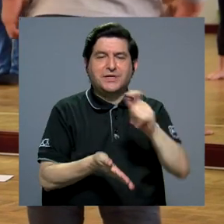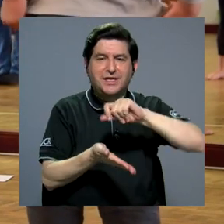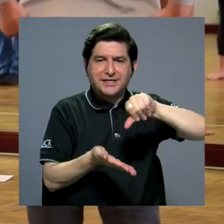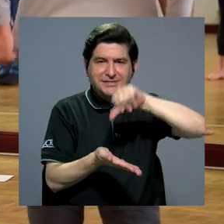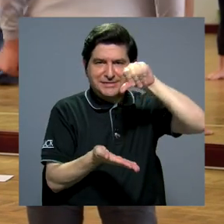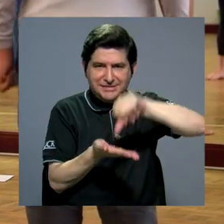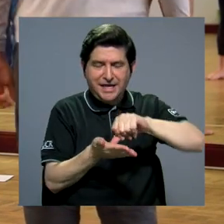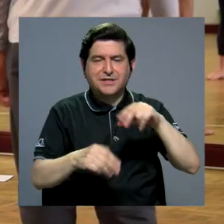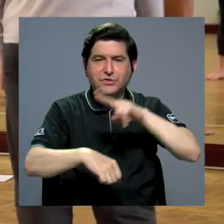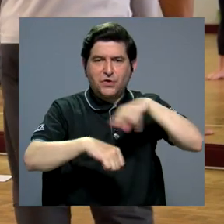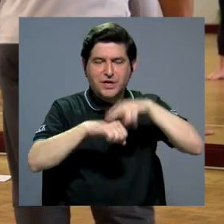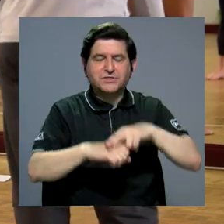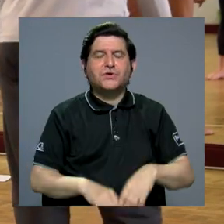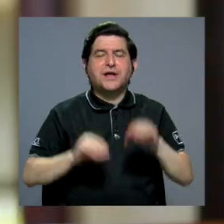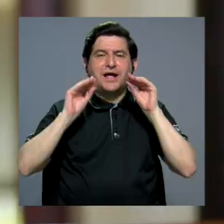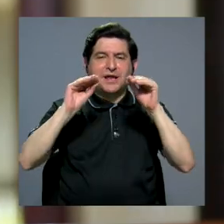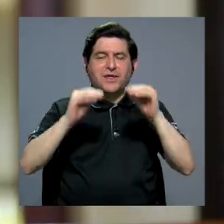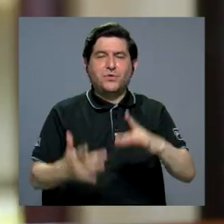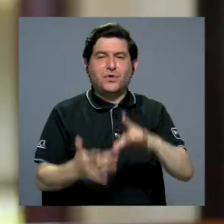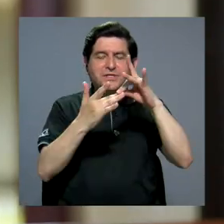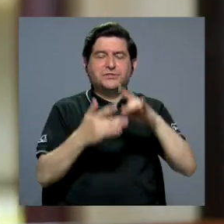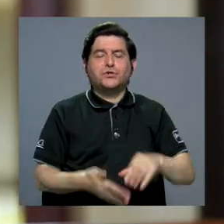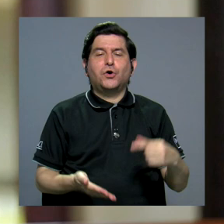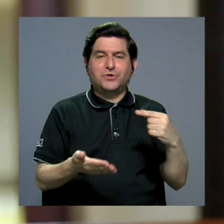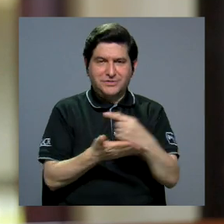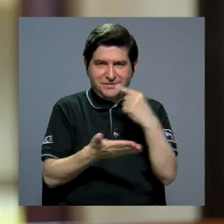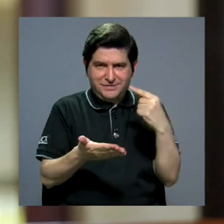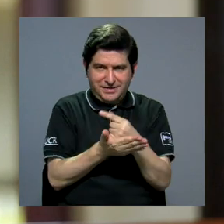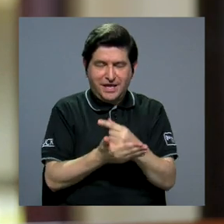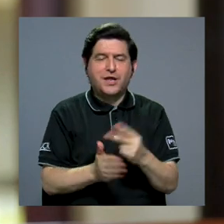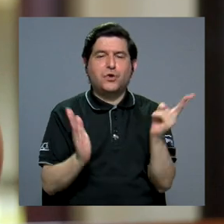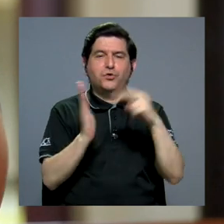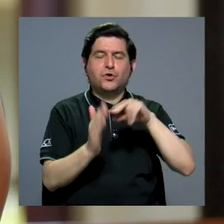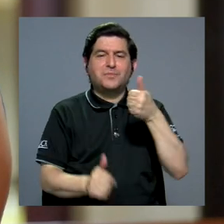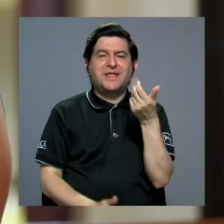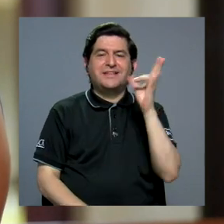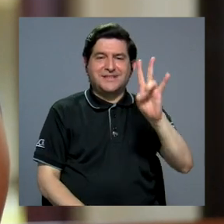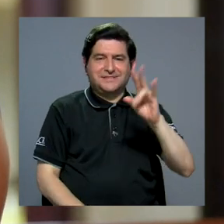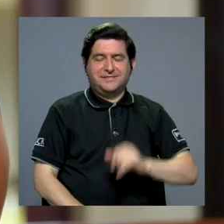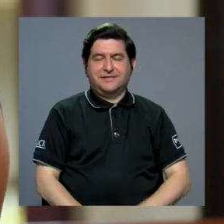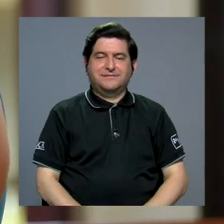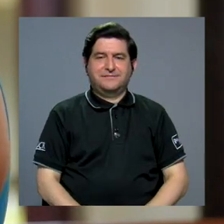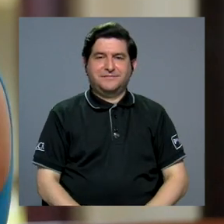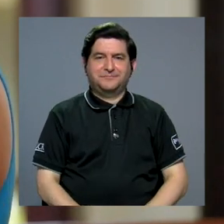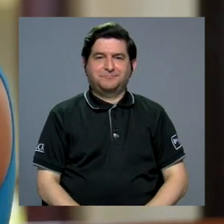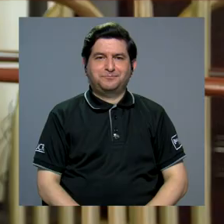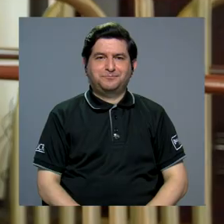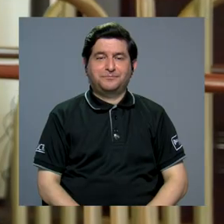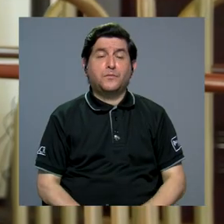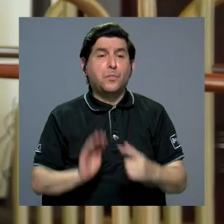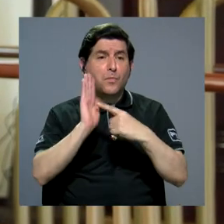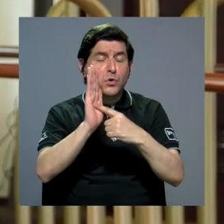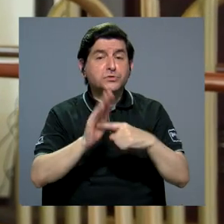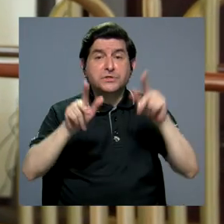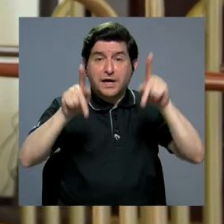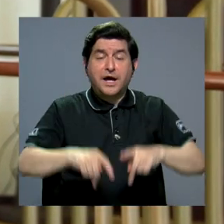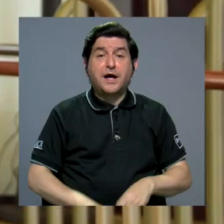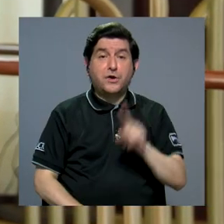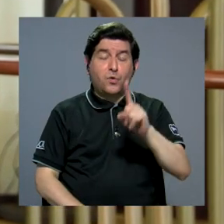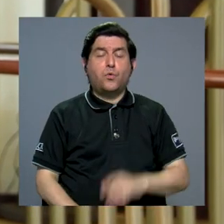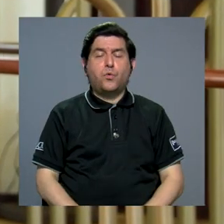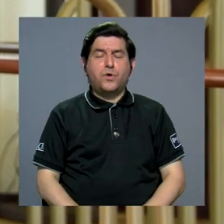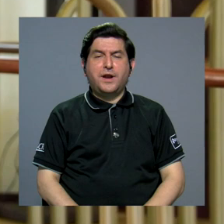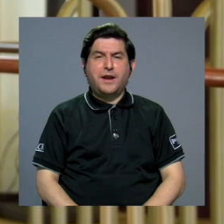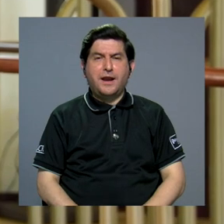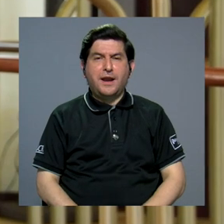Centro Nacional de Educación Especial Fernando Centeno Güell en el 2017. Incluso mostraron al público una puesta